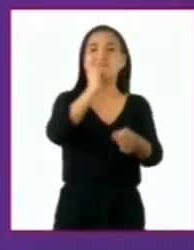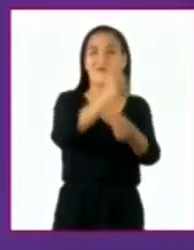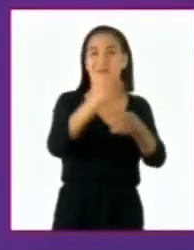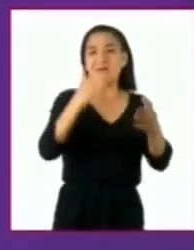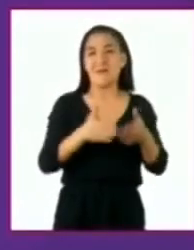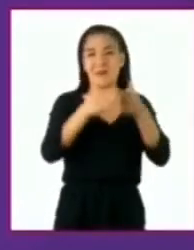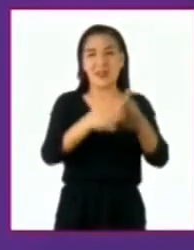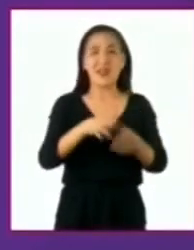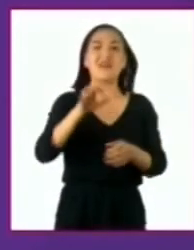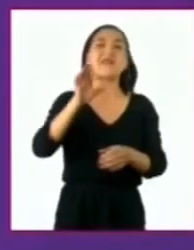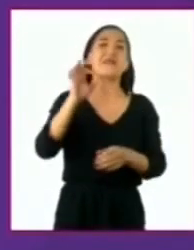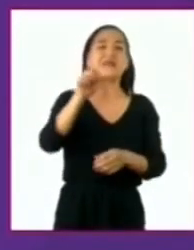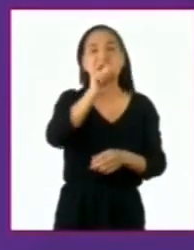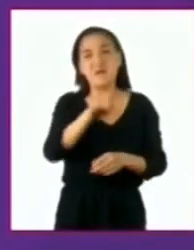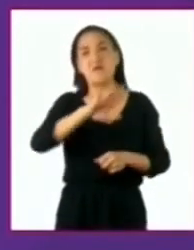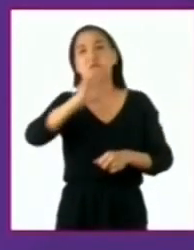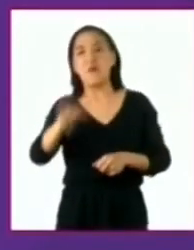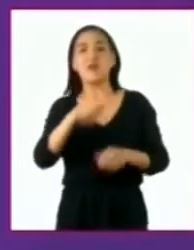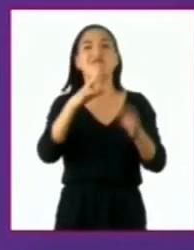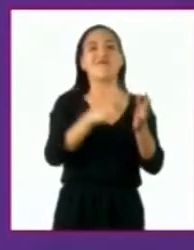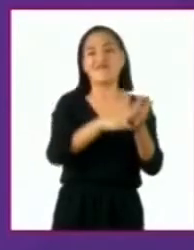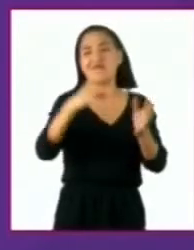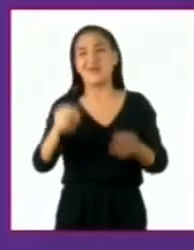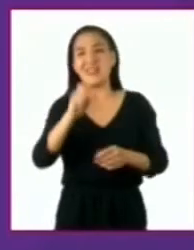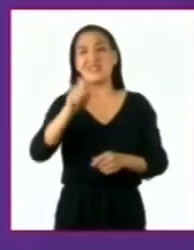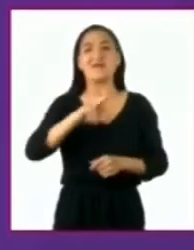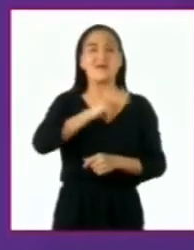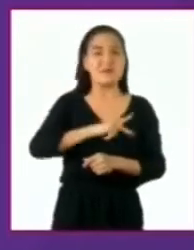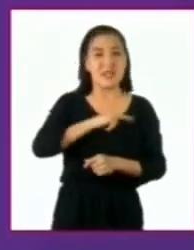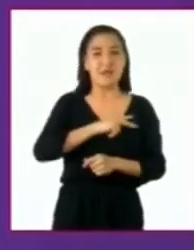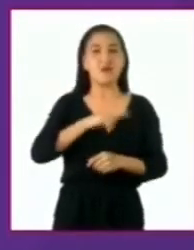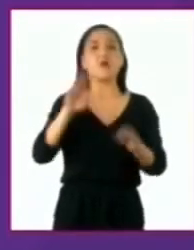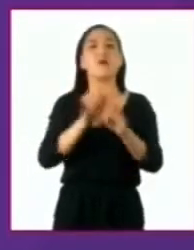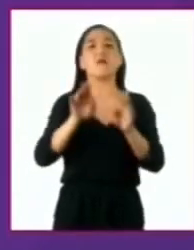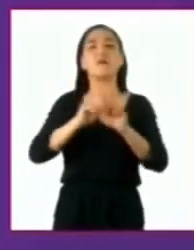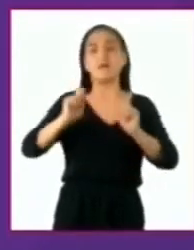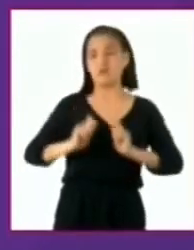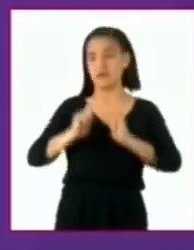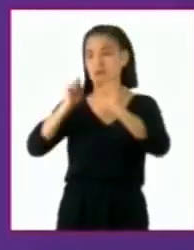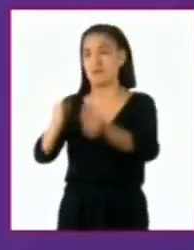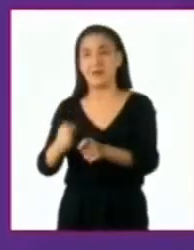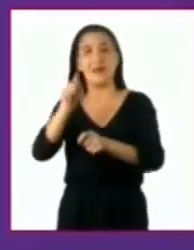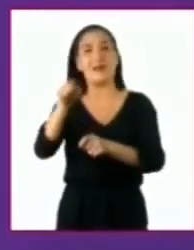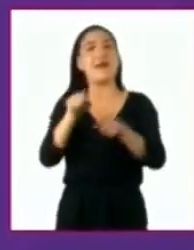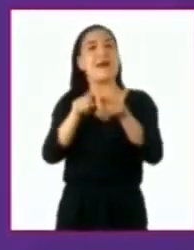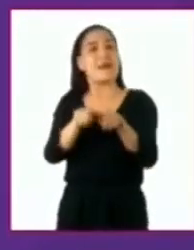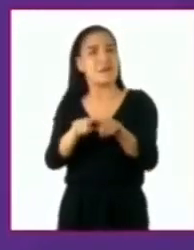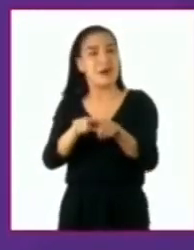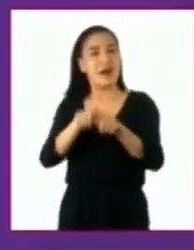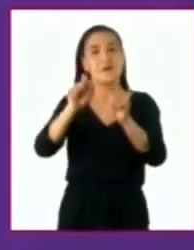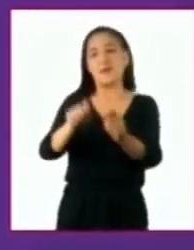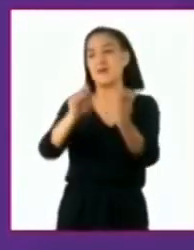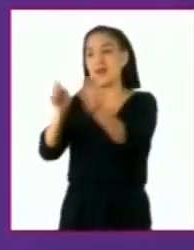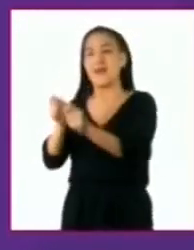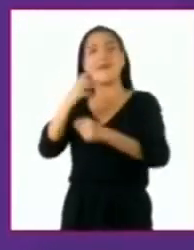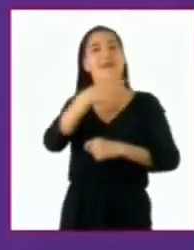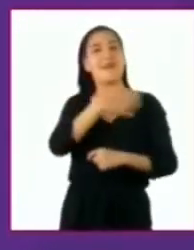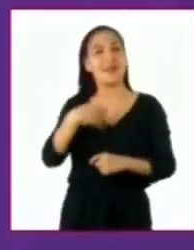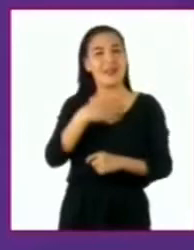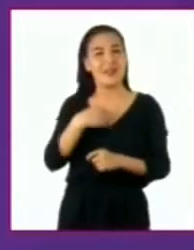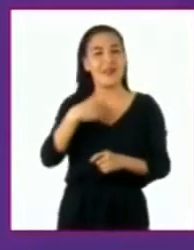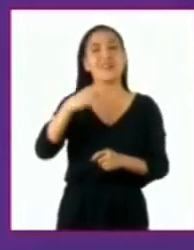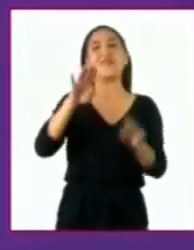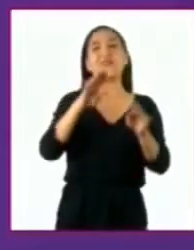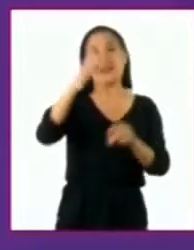las epidemias, fueron reemplazados por sus hermanos, por sus hijos, por otros señores